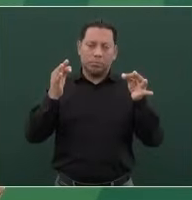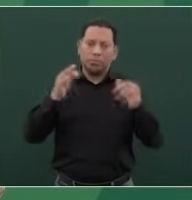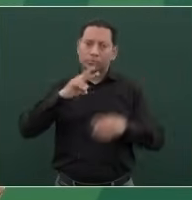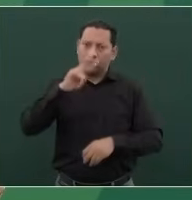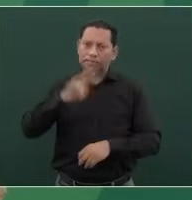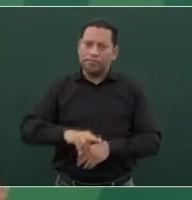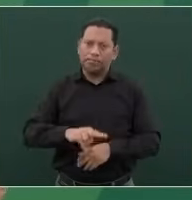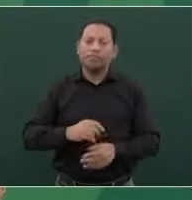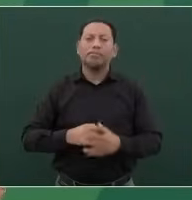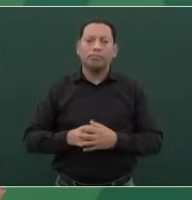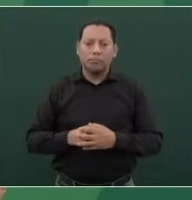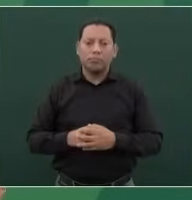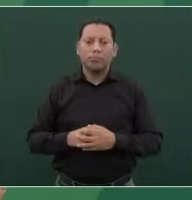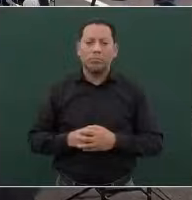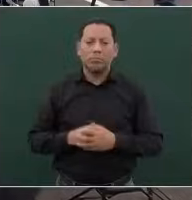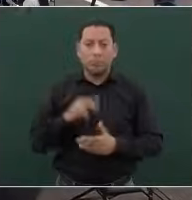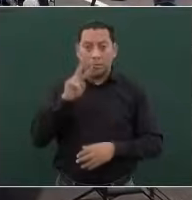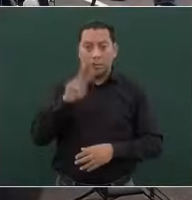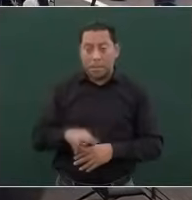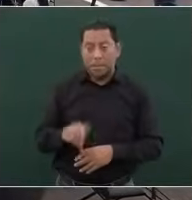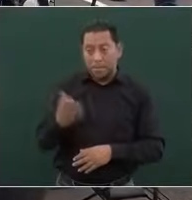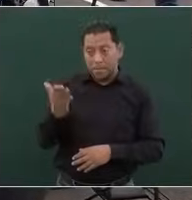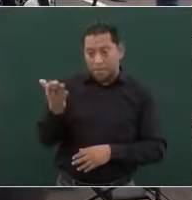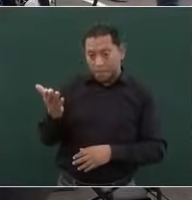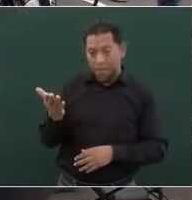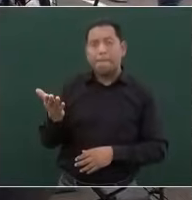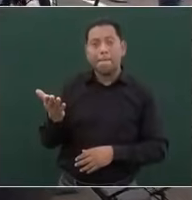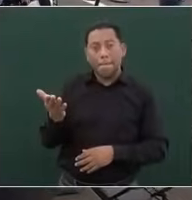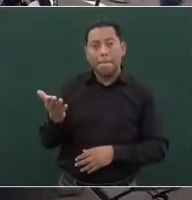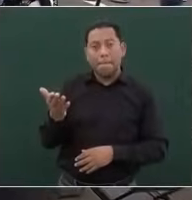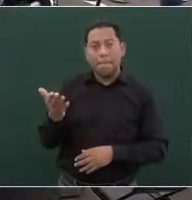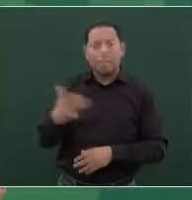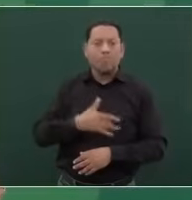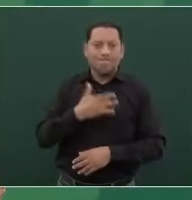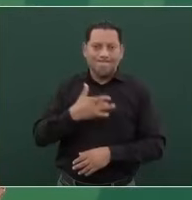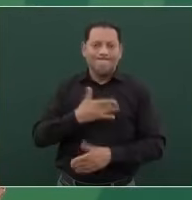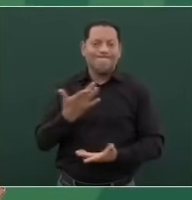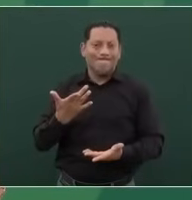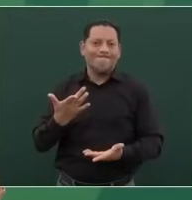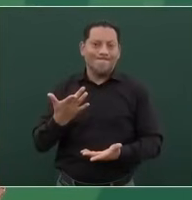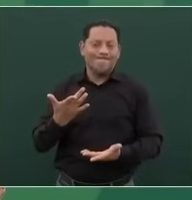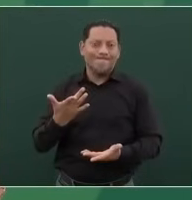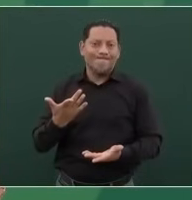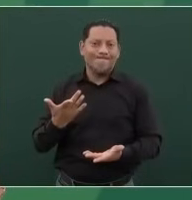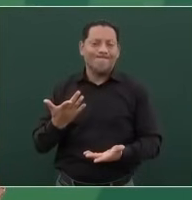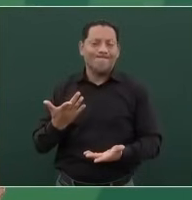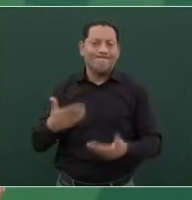Muy bien, presidente. Es que sí calienta.